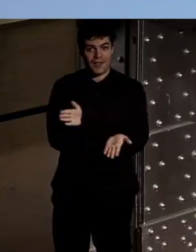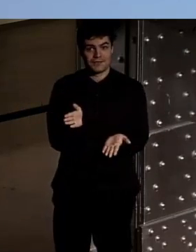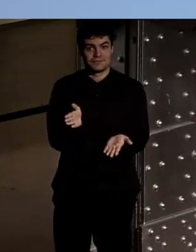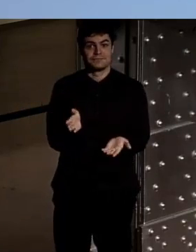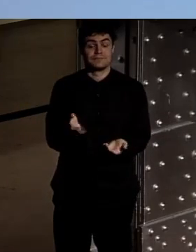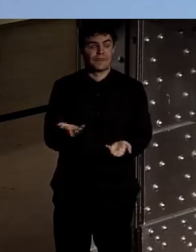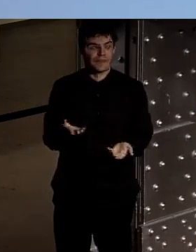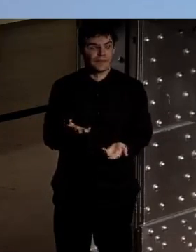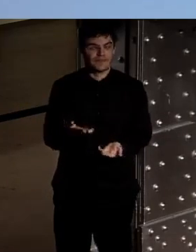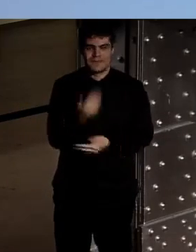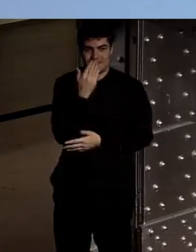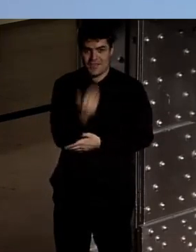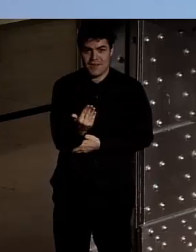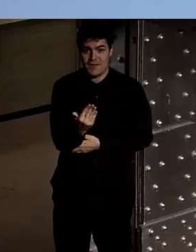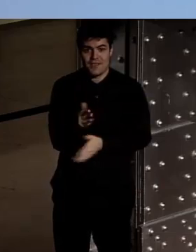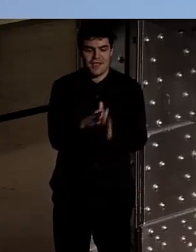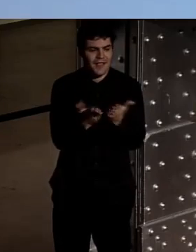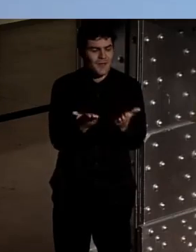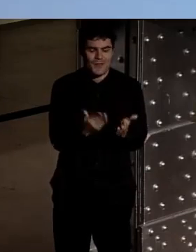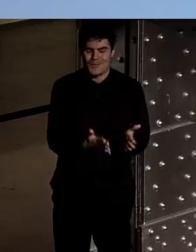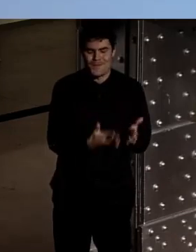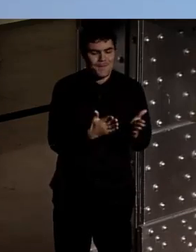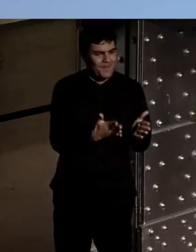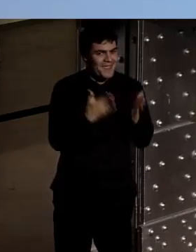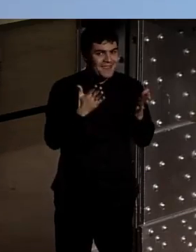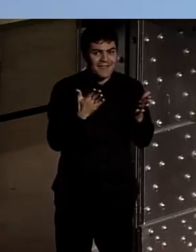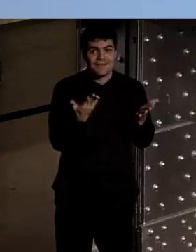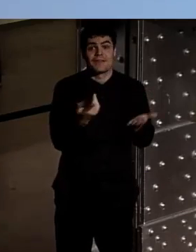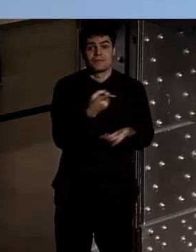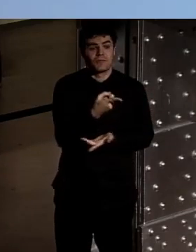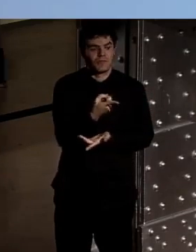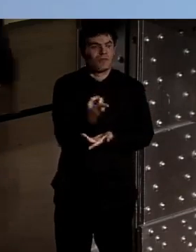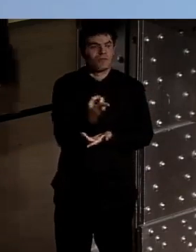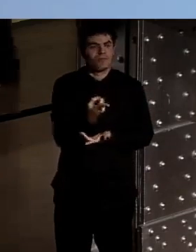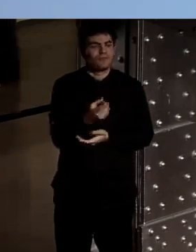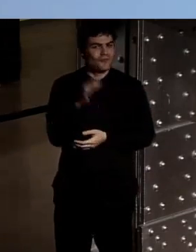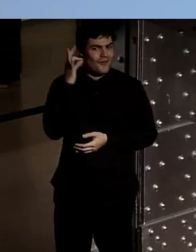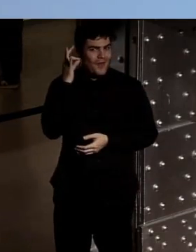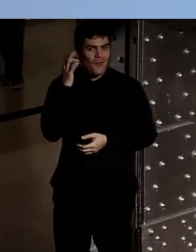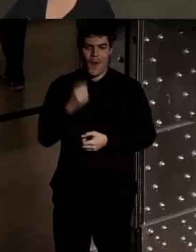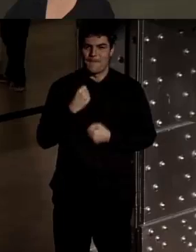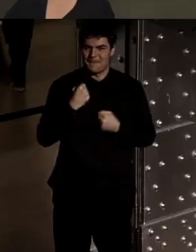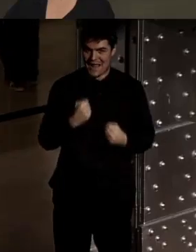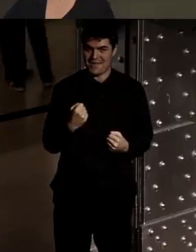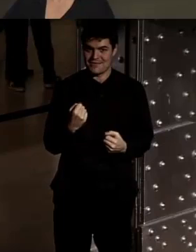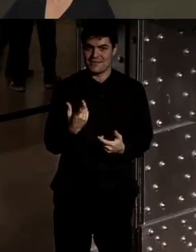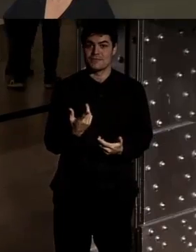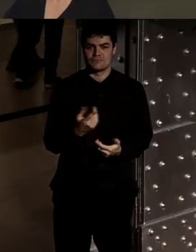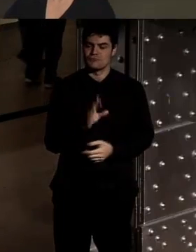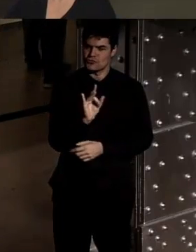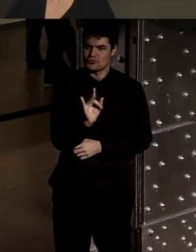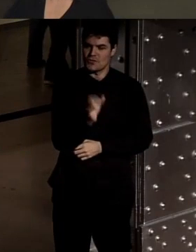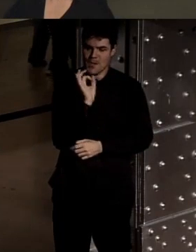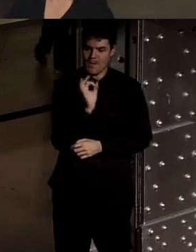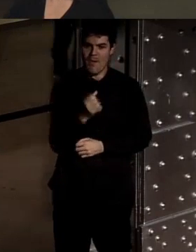que me gusta muchísimo tu libro, tu vida, todo lo que has hecho, porque eres una mujer valiente. Muy valiente, hombre, sí, muy